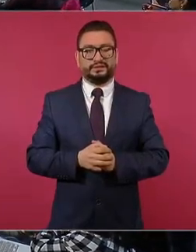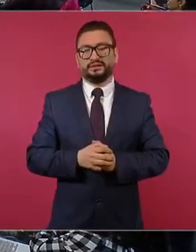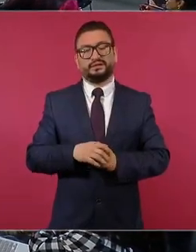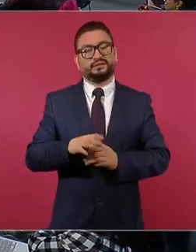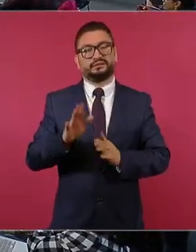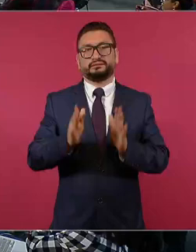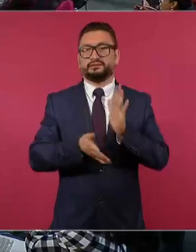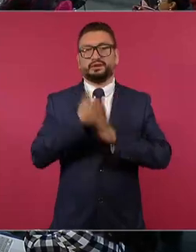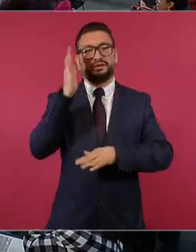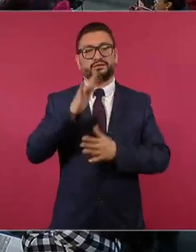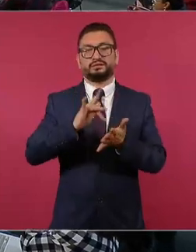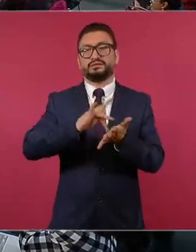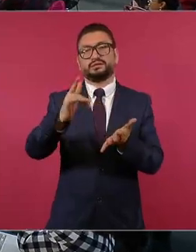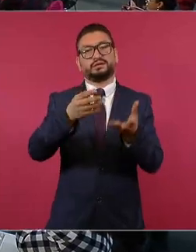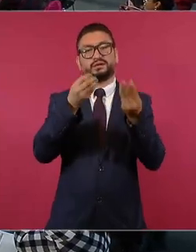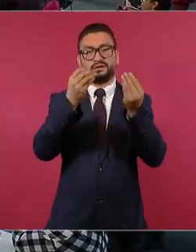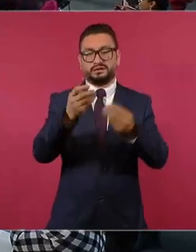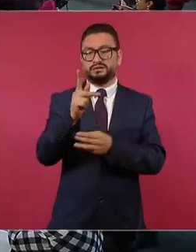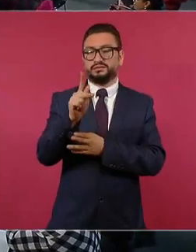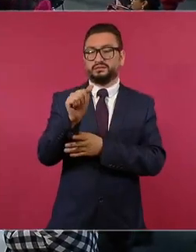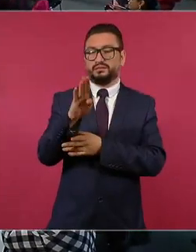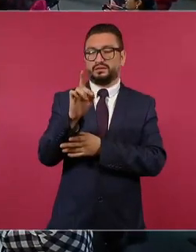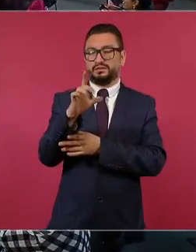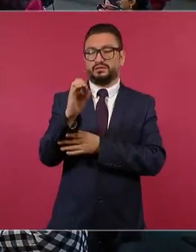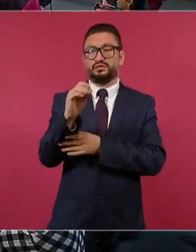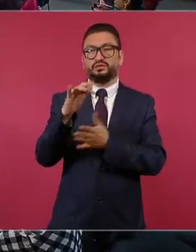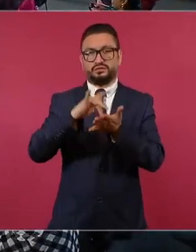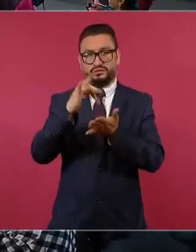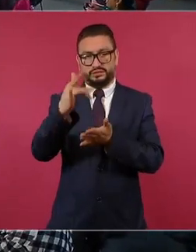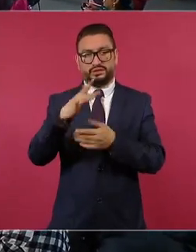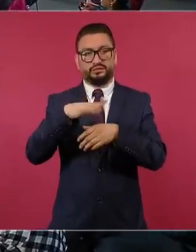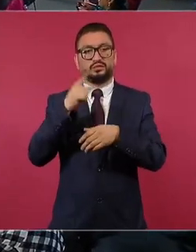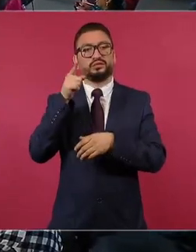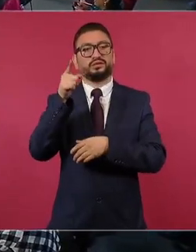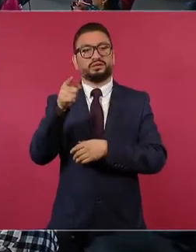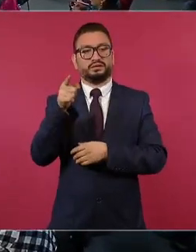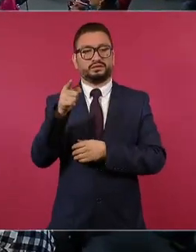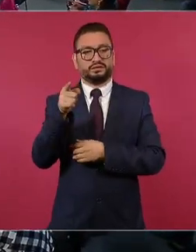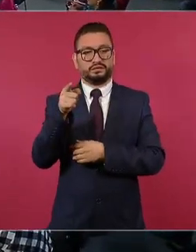Vamos. Muchas gracias, Pablo, porque Pablo está